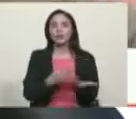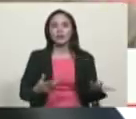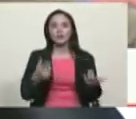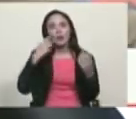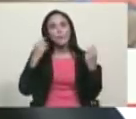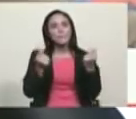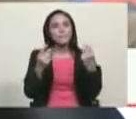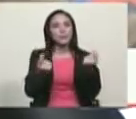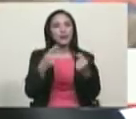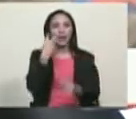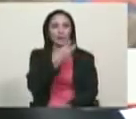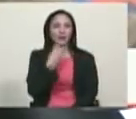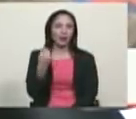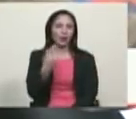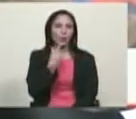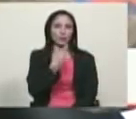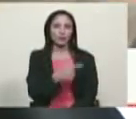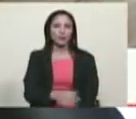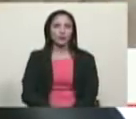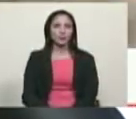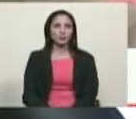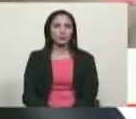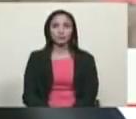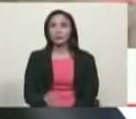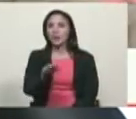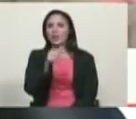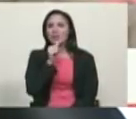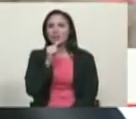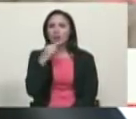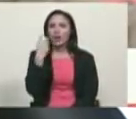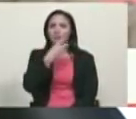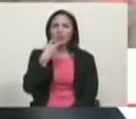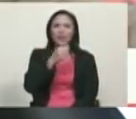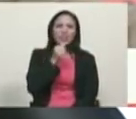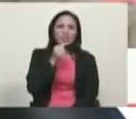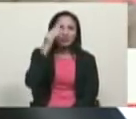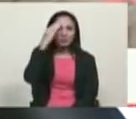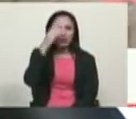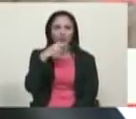las pilas? Los que hablan inglés aquí.